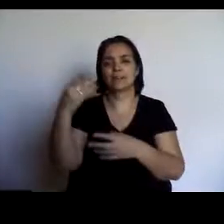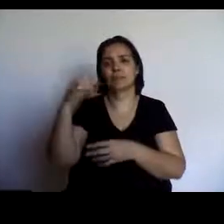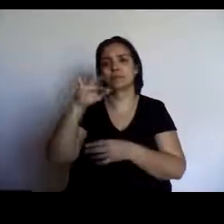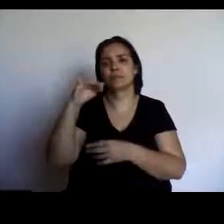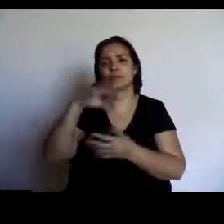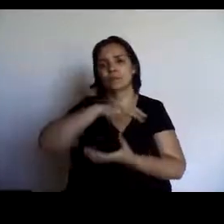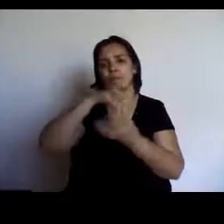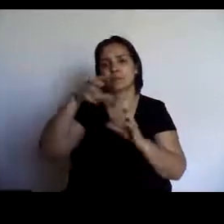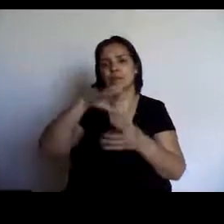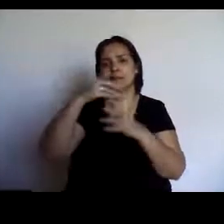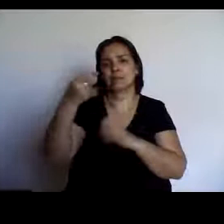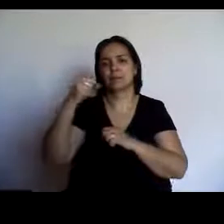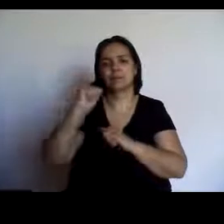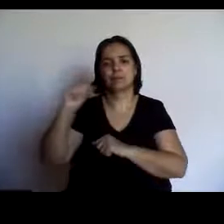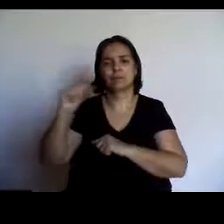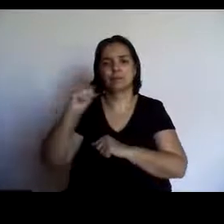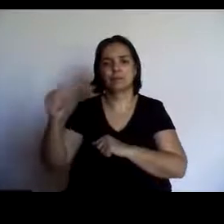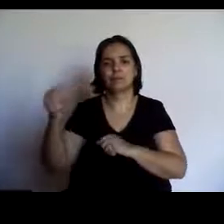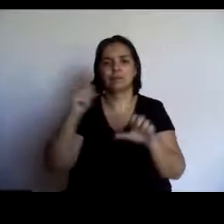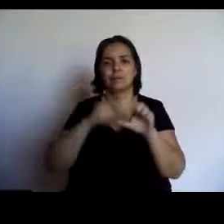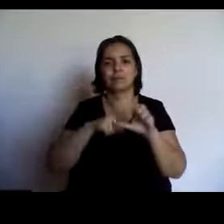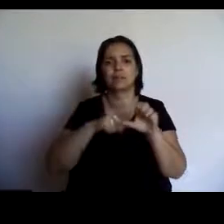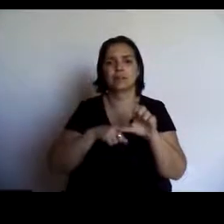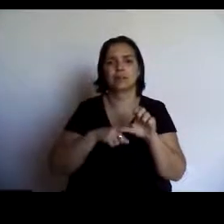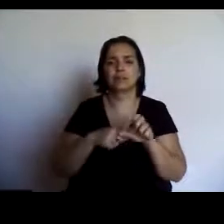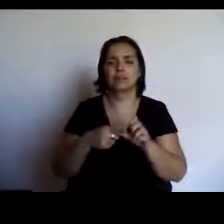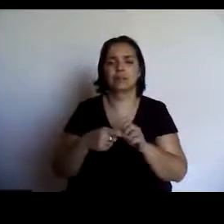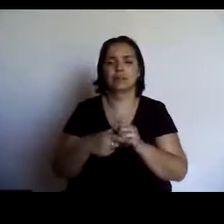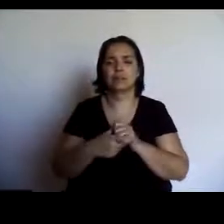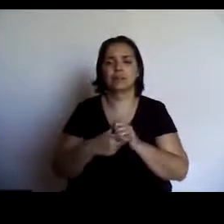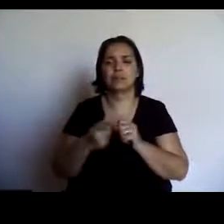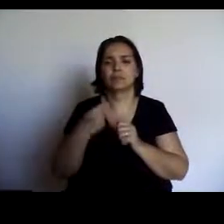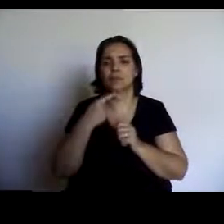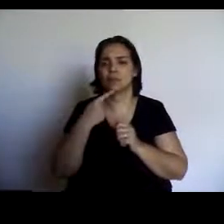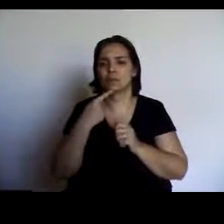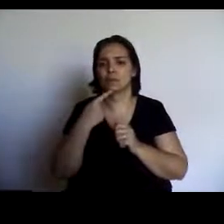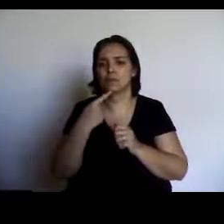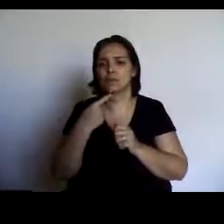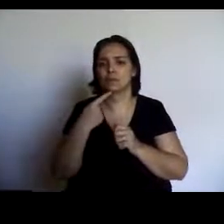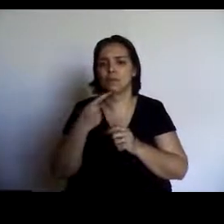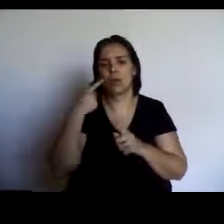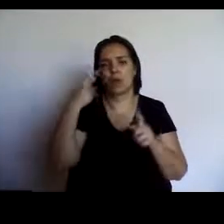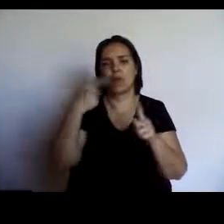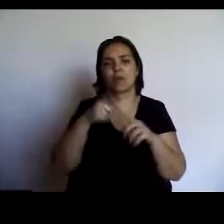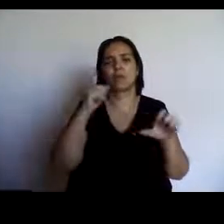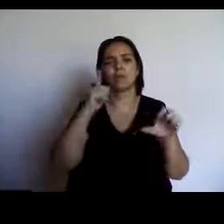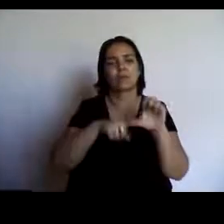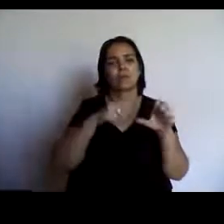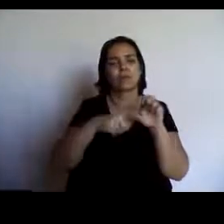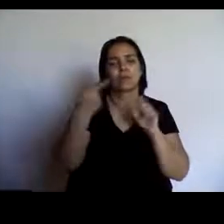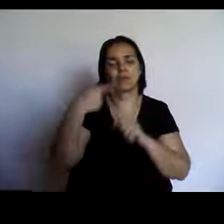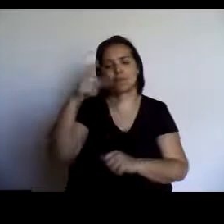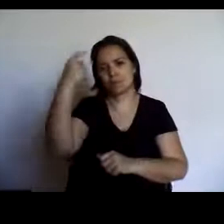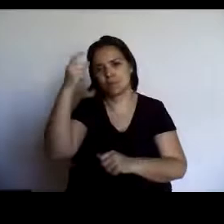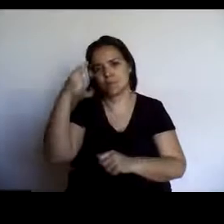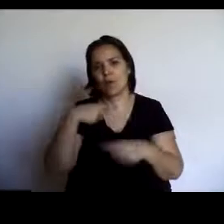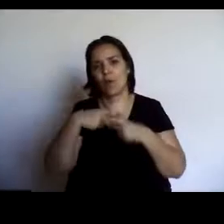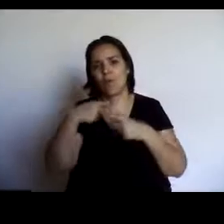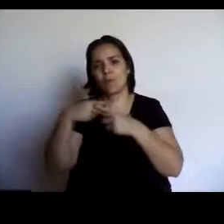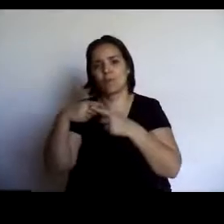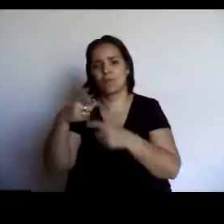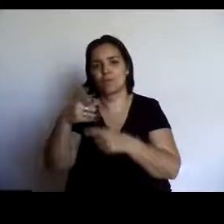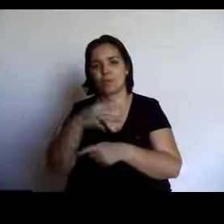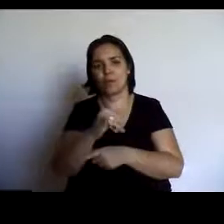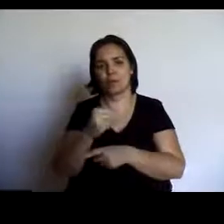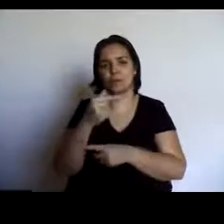delegación de Extremadura goza de gran sentido, pues nuestros objetivos por Extremadura y los municipios son compartidos. Por